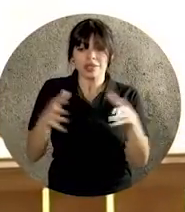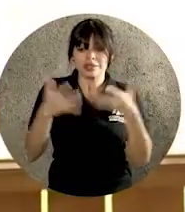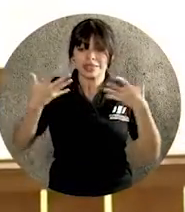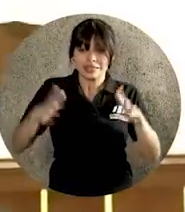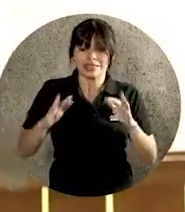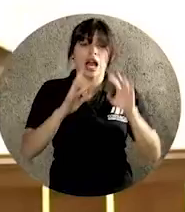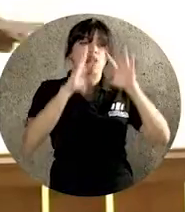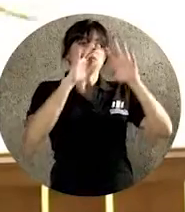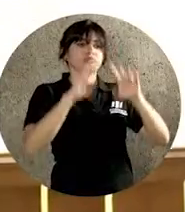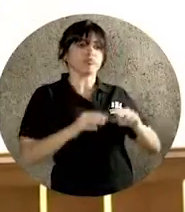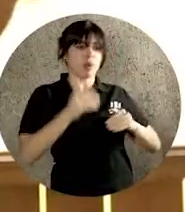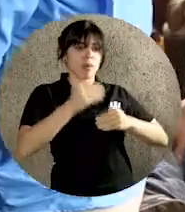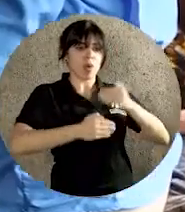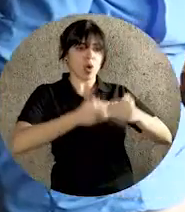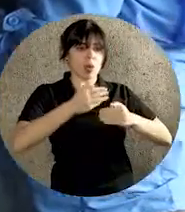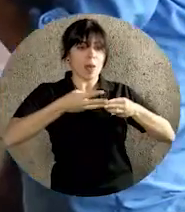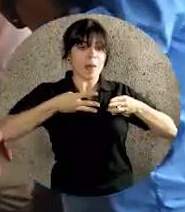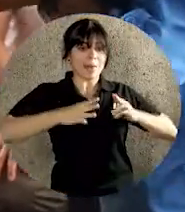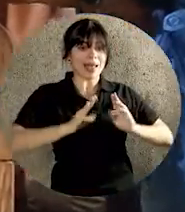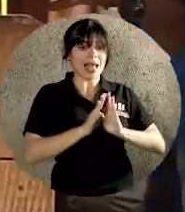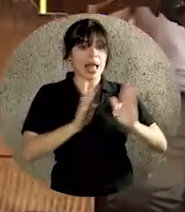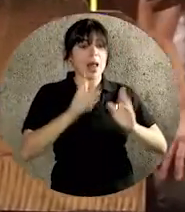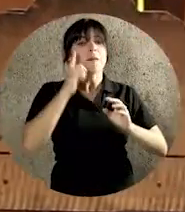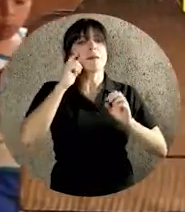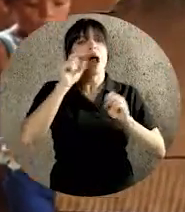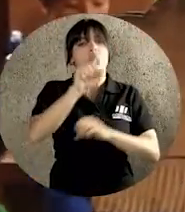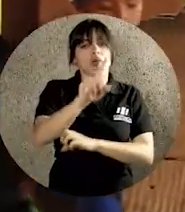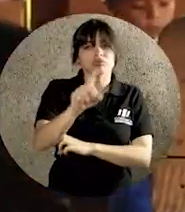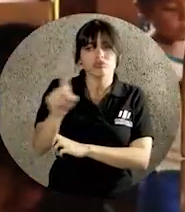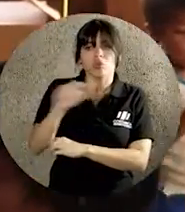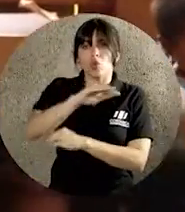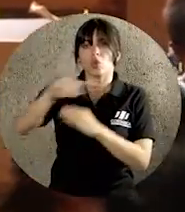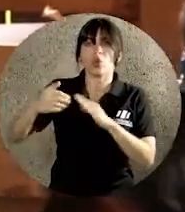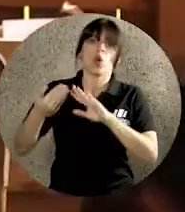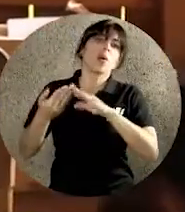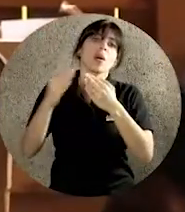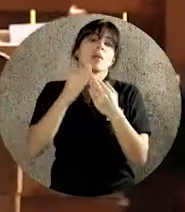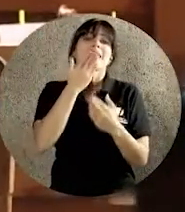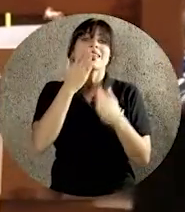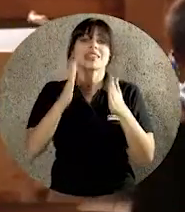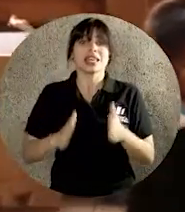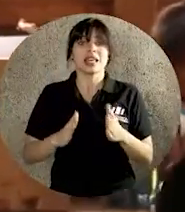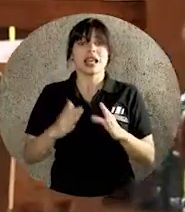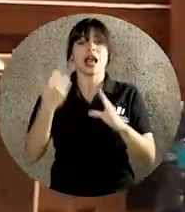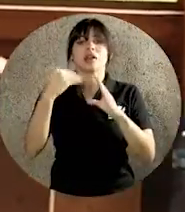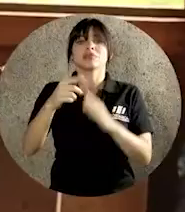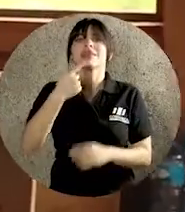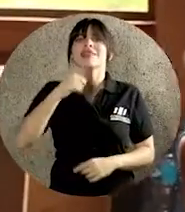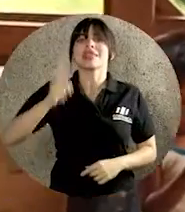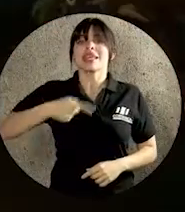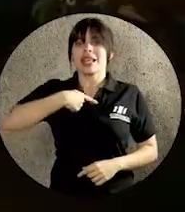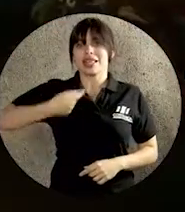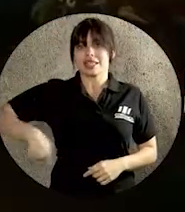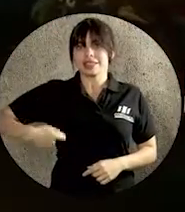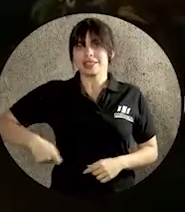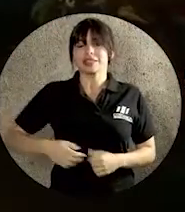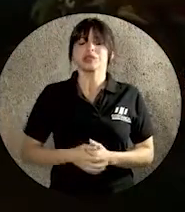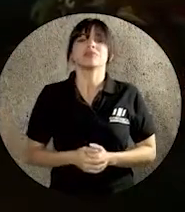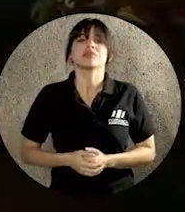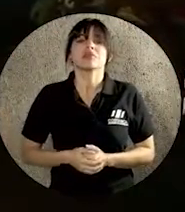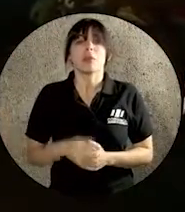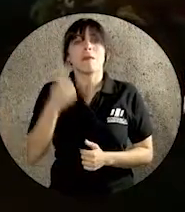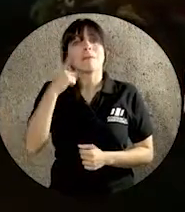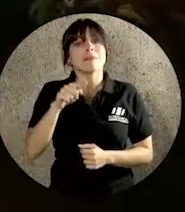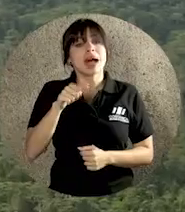redactando el protocolo o mecanismo general de consulta para los pueblos indígenas, que será emitido vía directriz y decreto